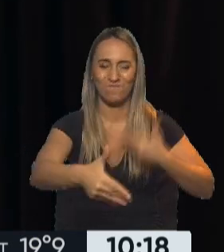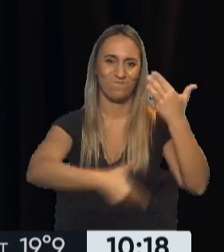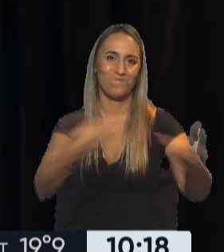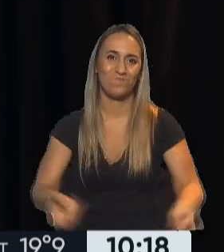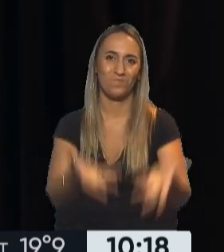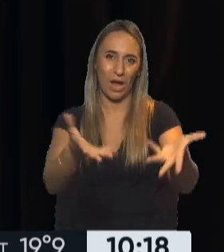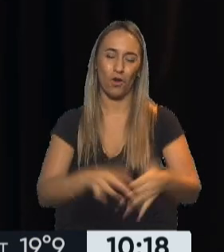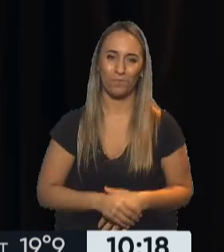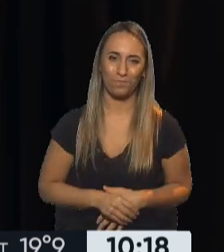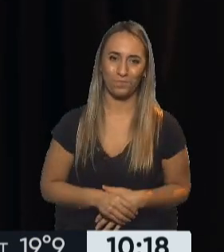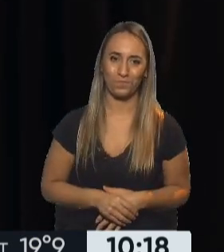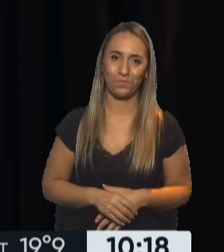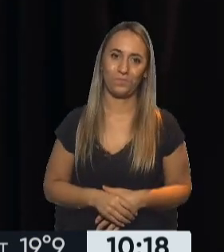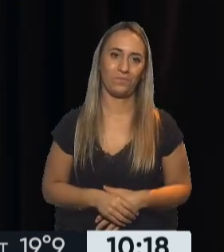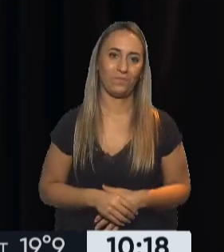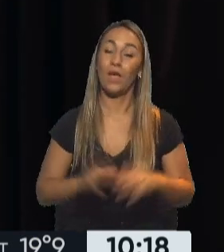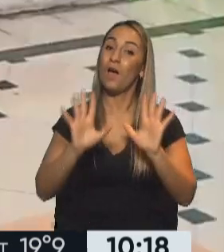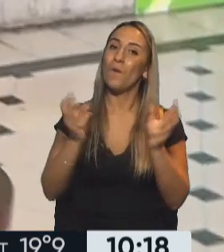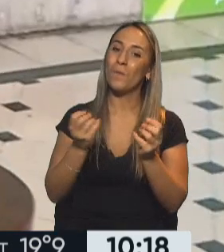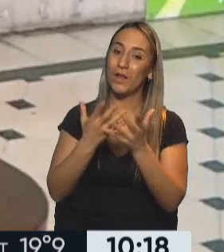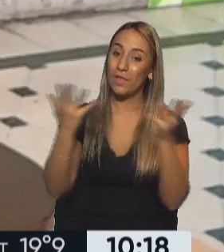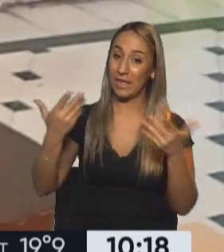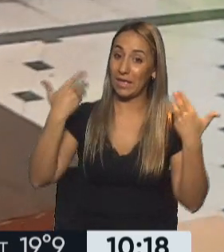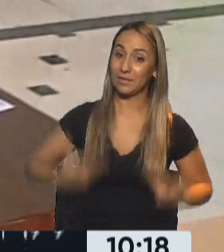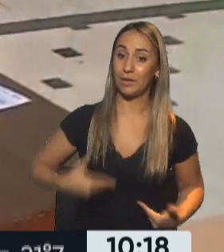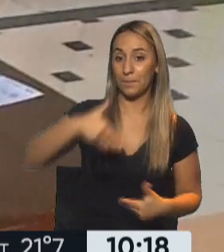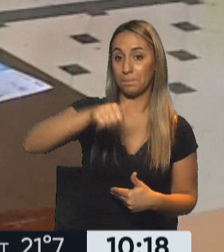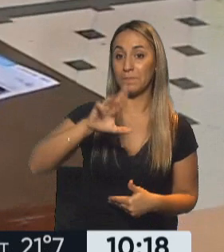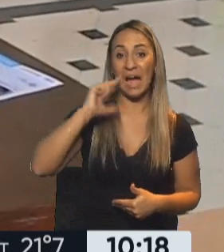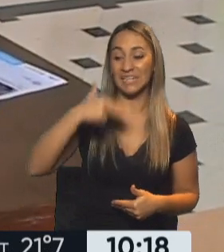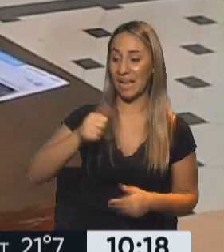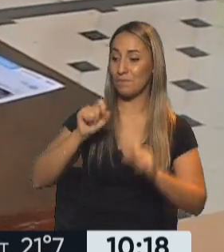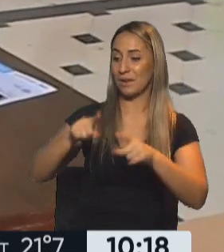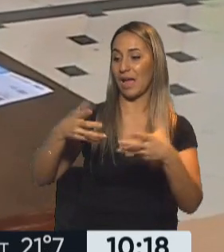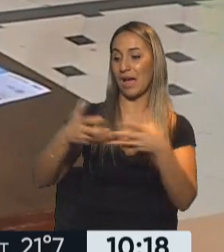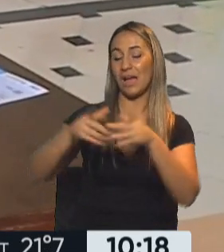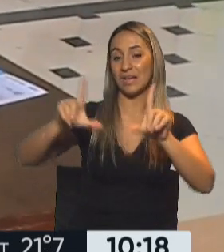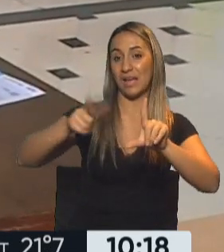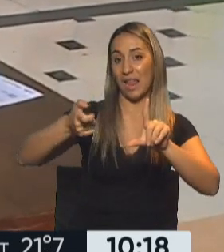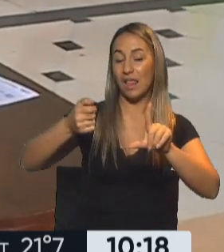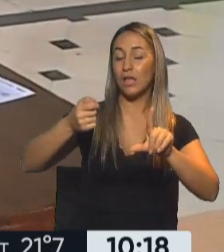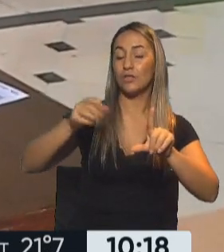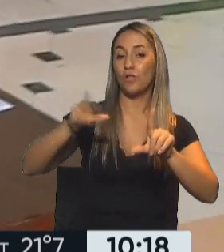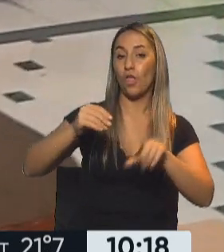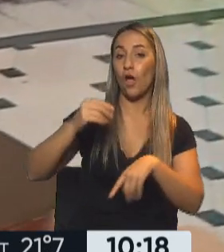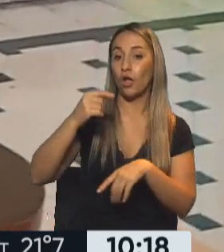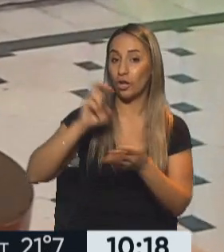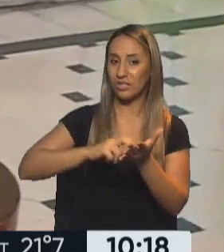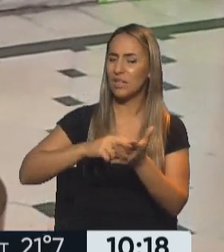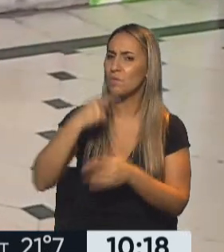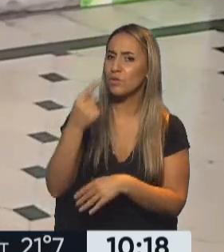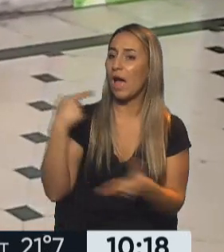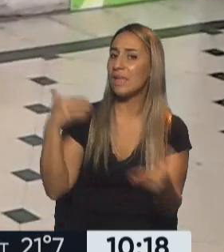Aires. Buenos días, Mariana Segulín para Todo Noticias. Preguntarle qué información tiene hasta ahora sobre cómo se están desarrollando